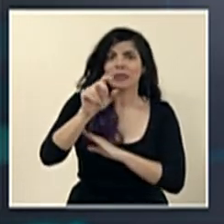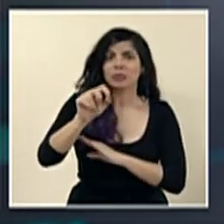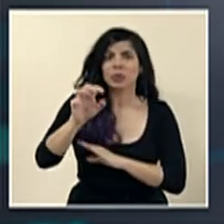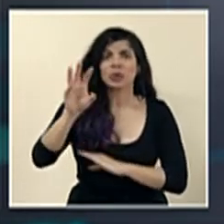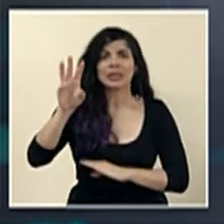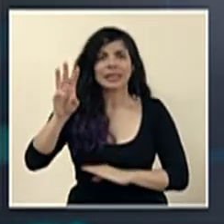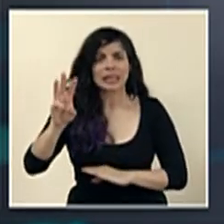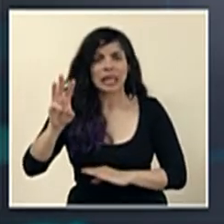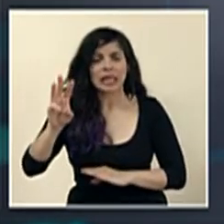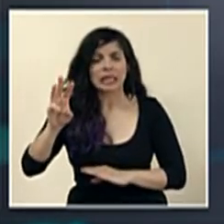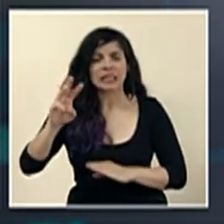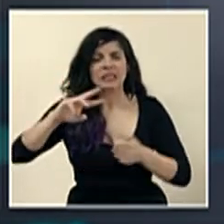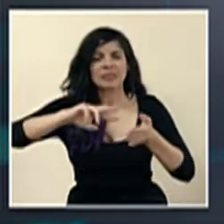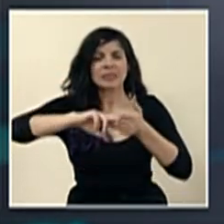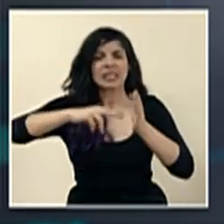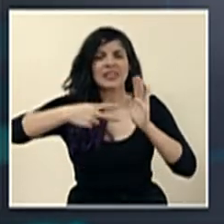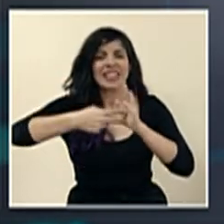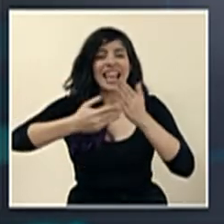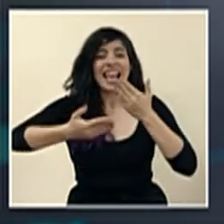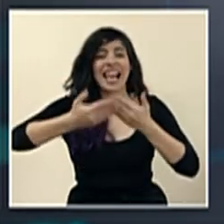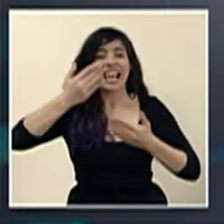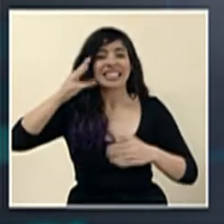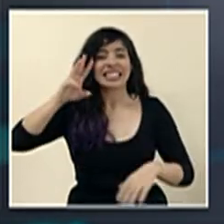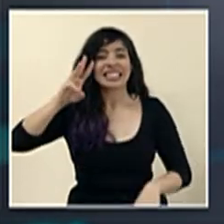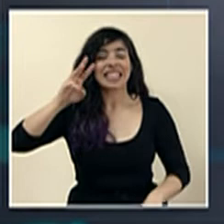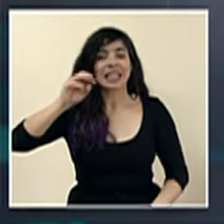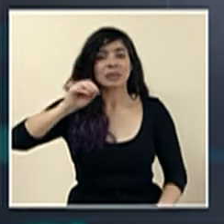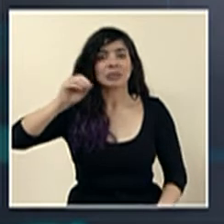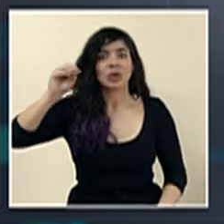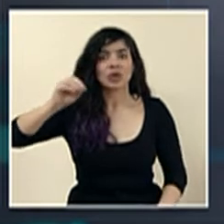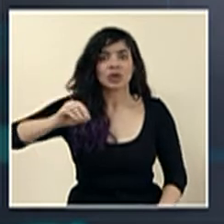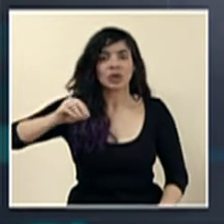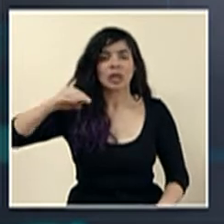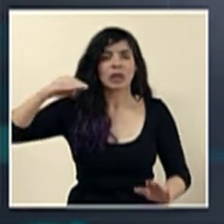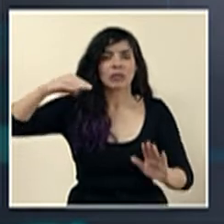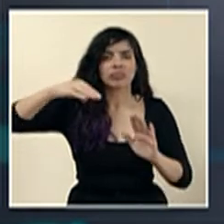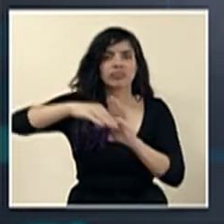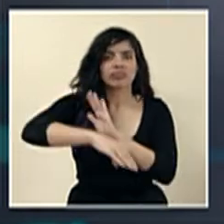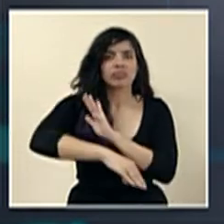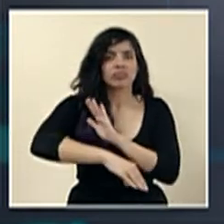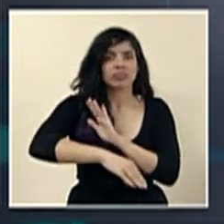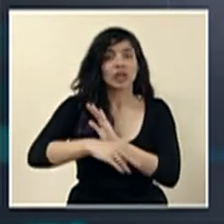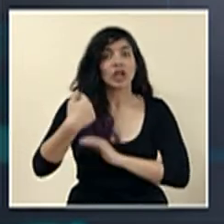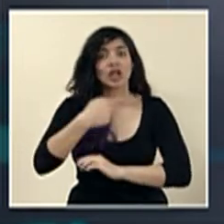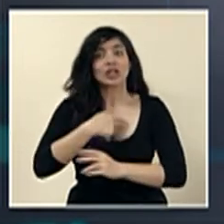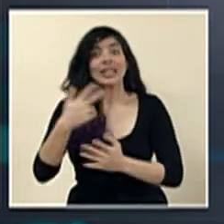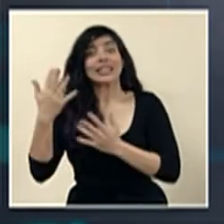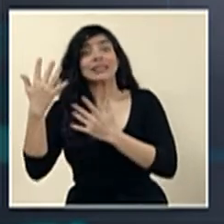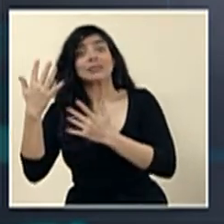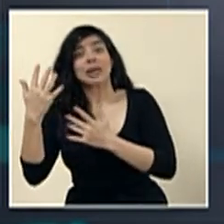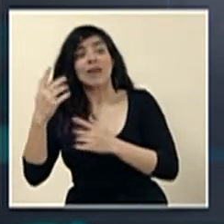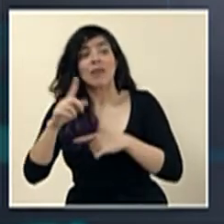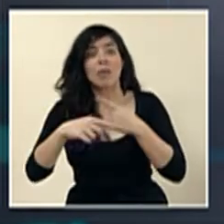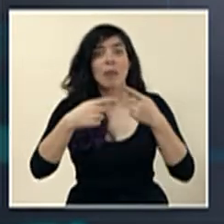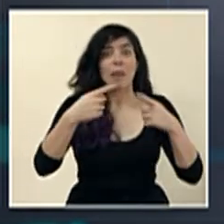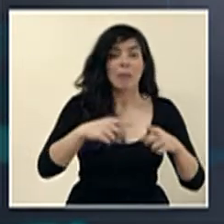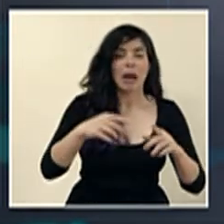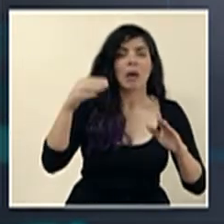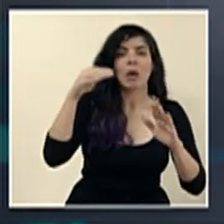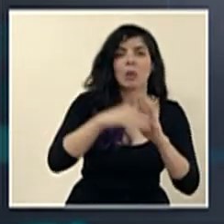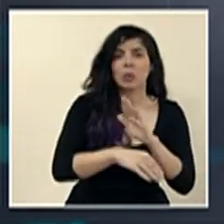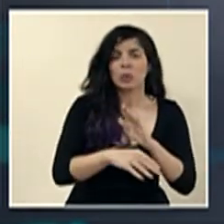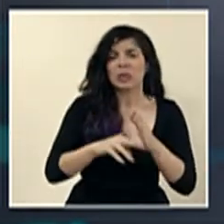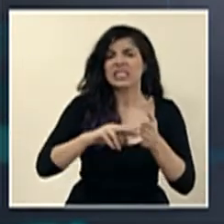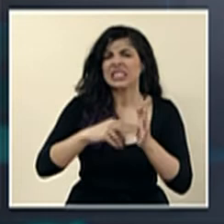3.6, eso representa casi un 6% de desplome de lo que esperábamos a lo que va a ocurrir. Es una